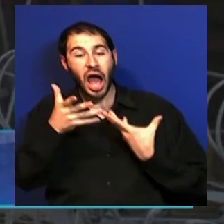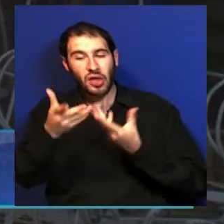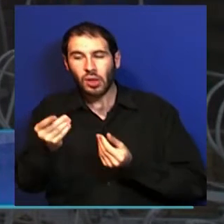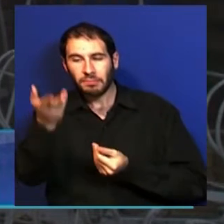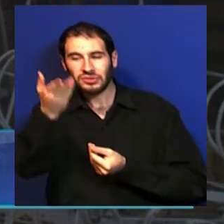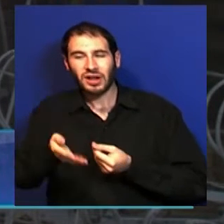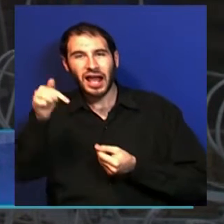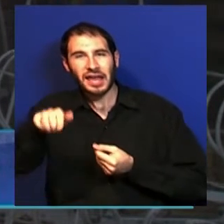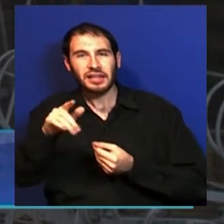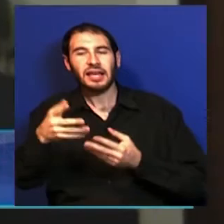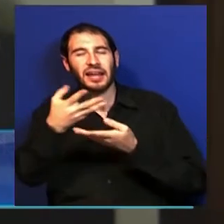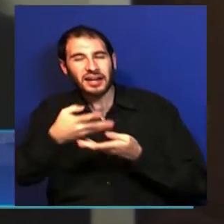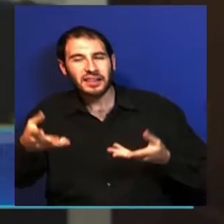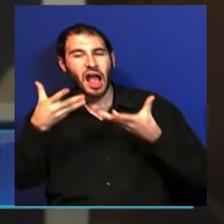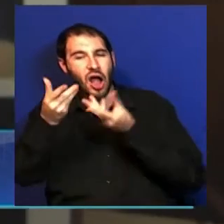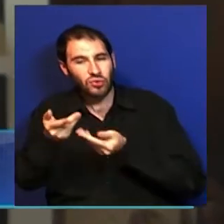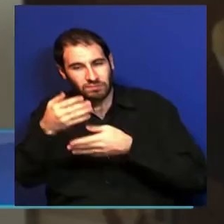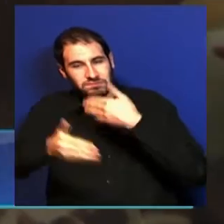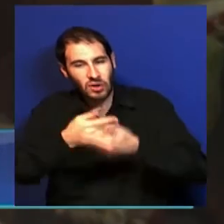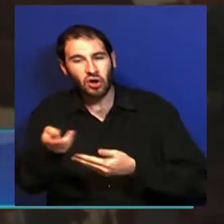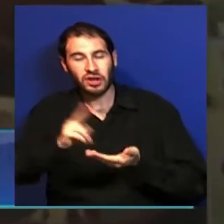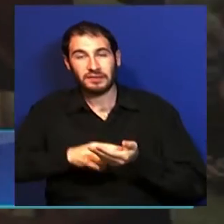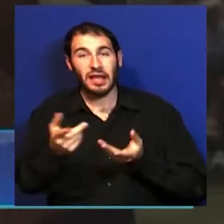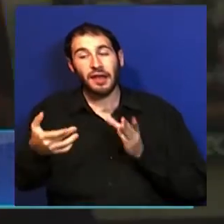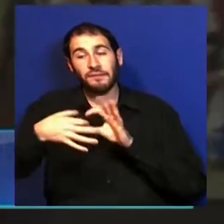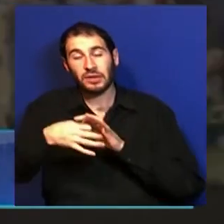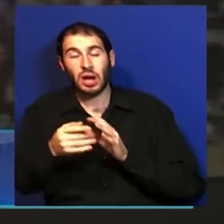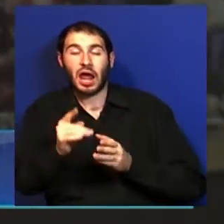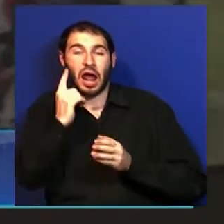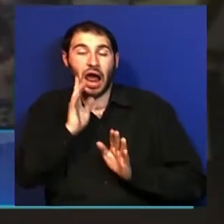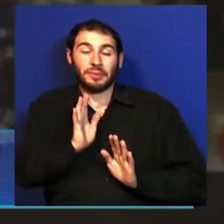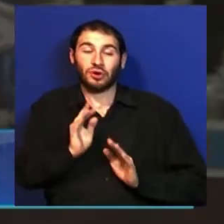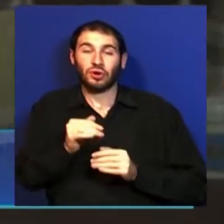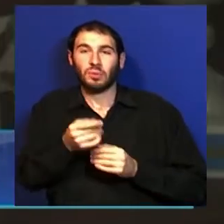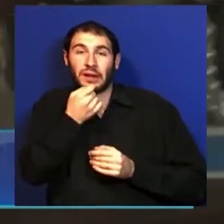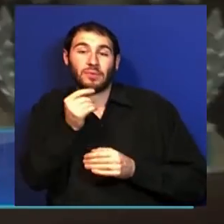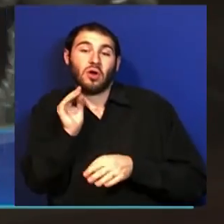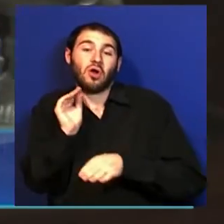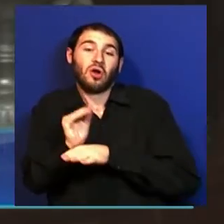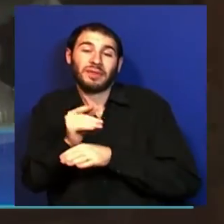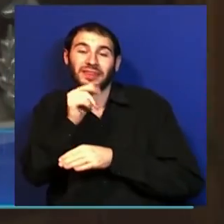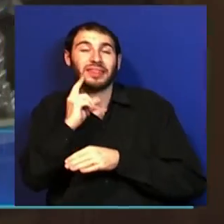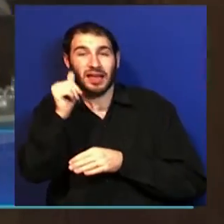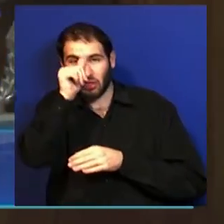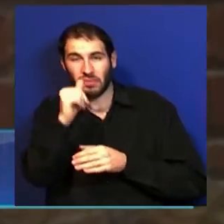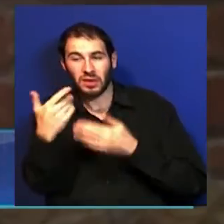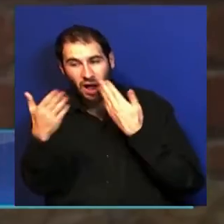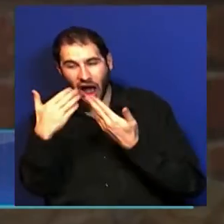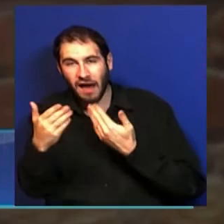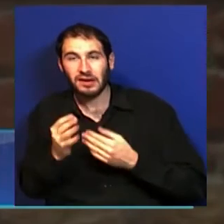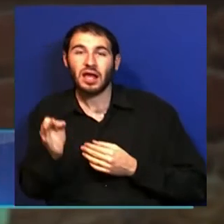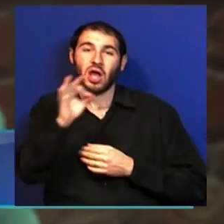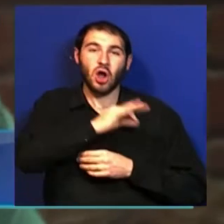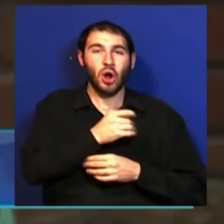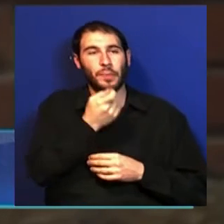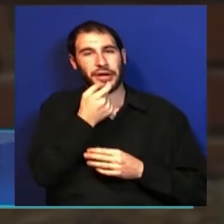rearmar, digamos, sus redes de contención. Un poco a través de ese vínculo, que puede ser solamente la vianda del domingo y la charla, o puede